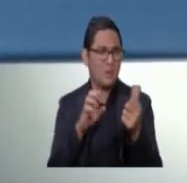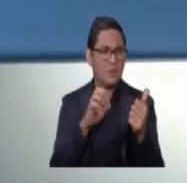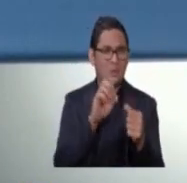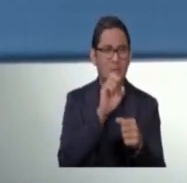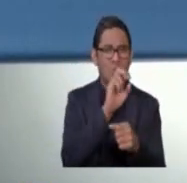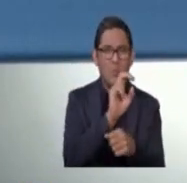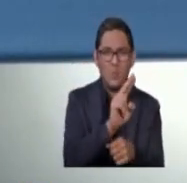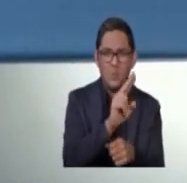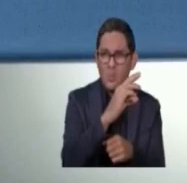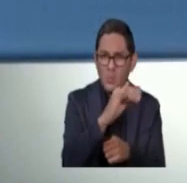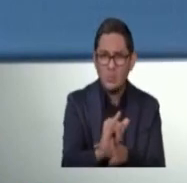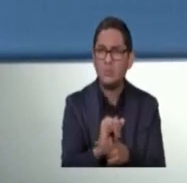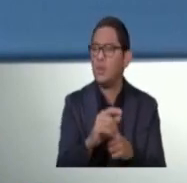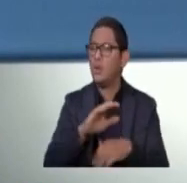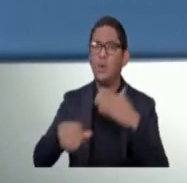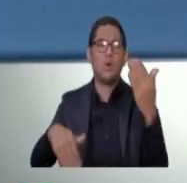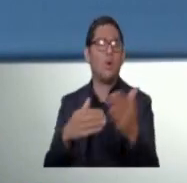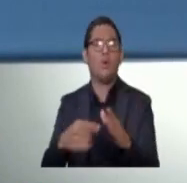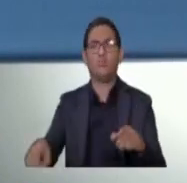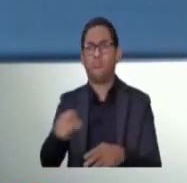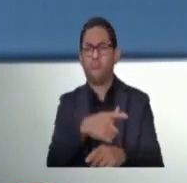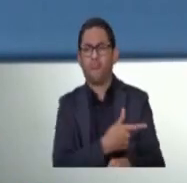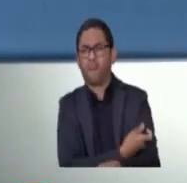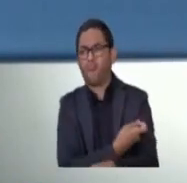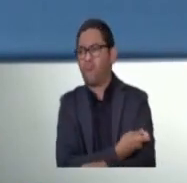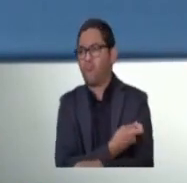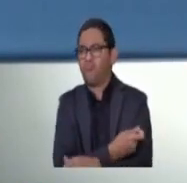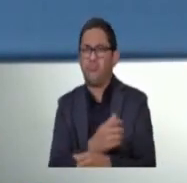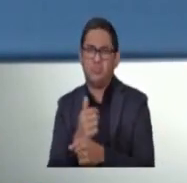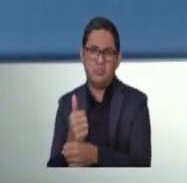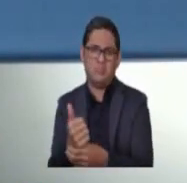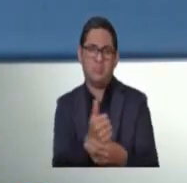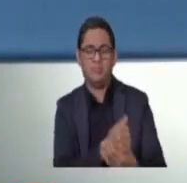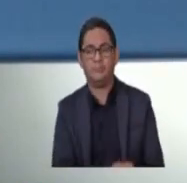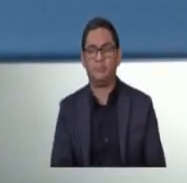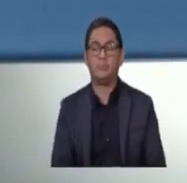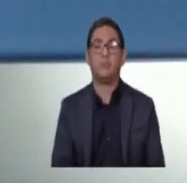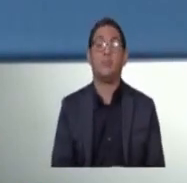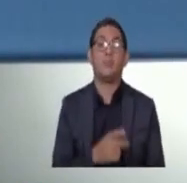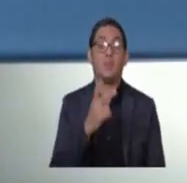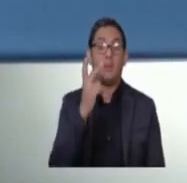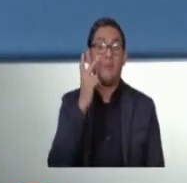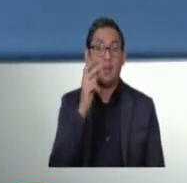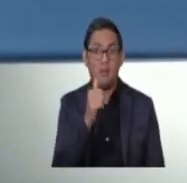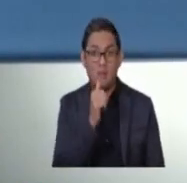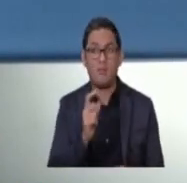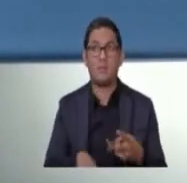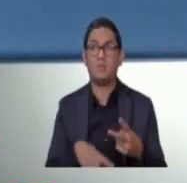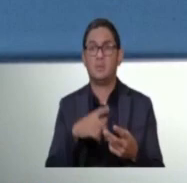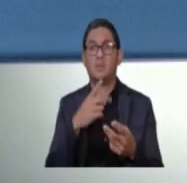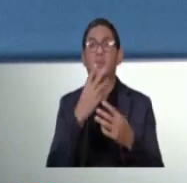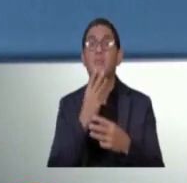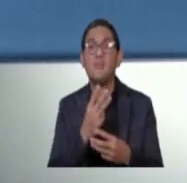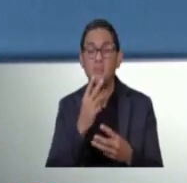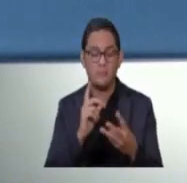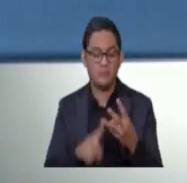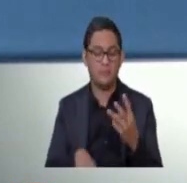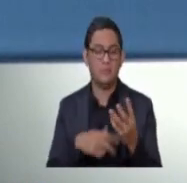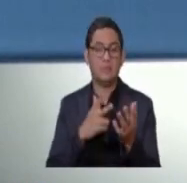relacionadas directamente a kobe en la provincia de veraguas darién chiriquí